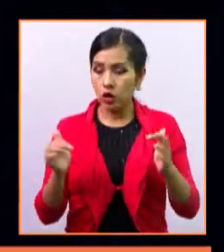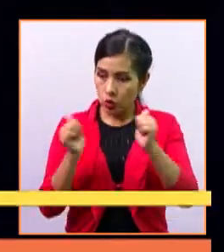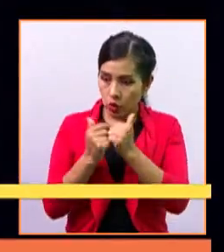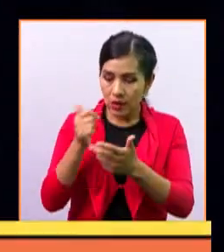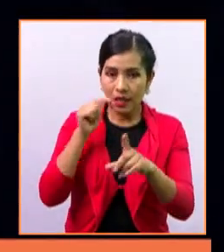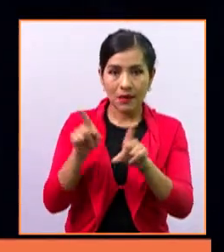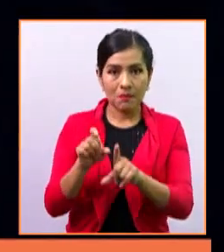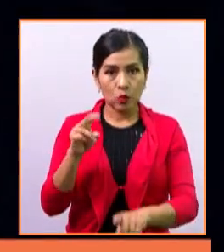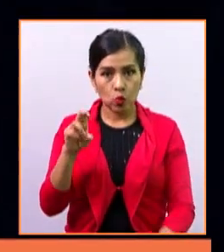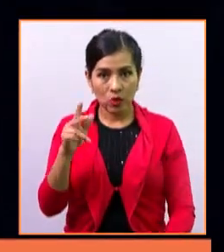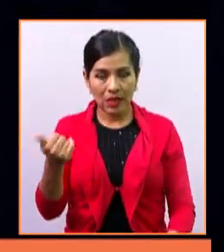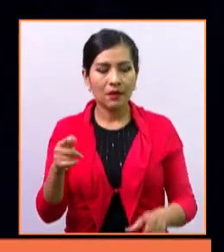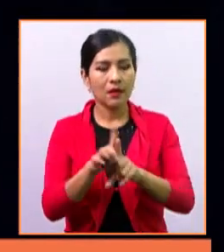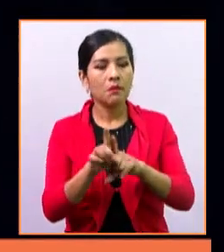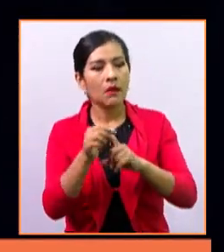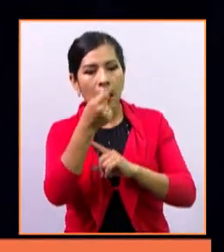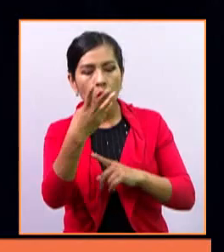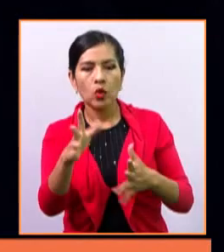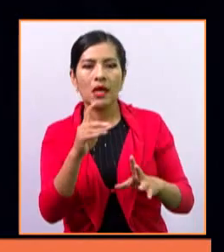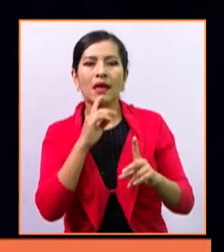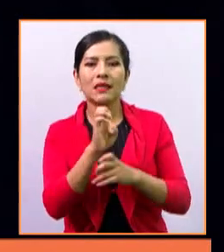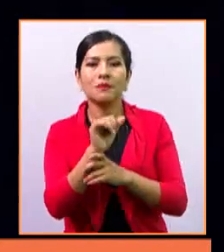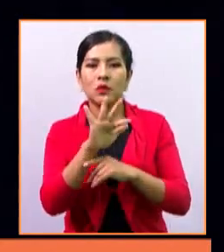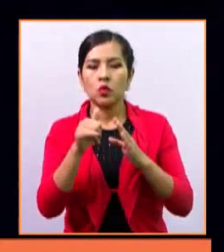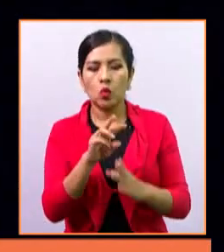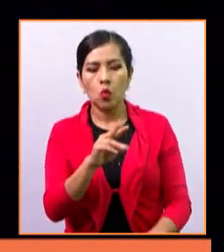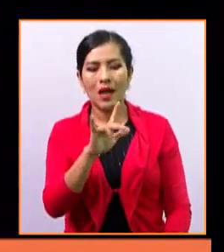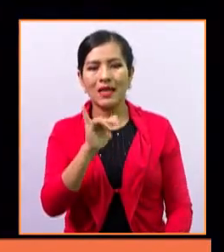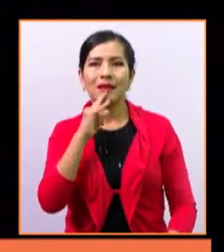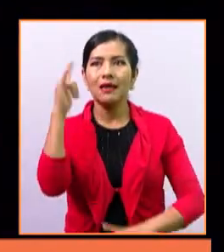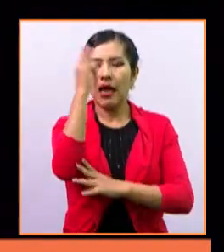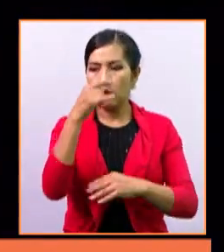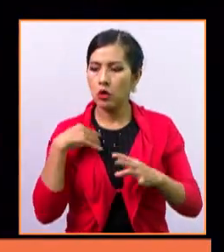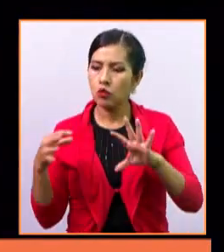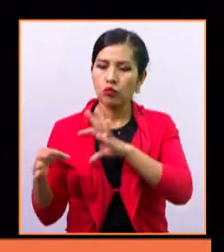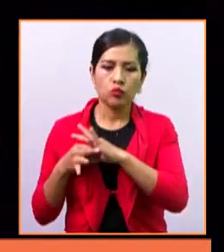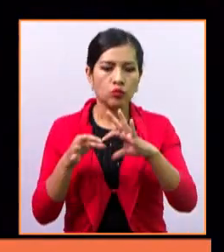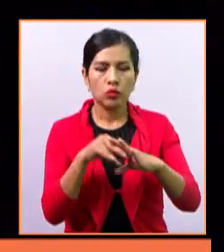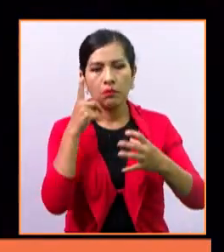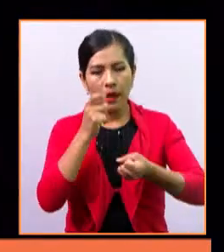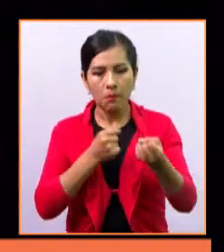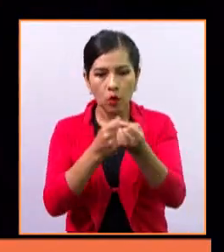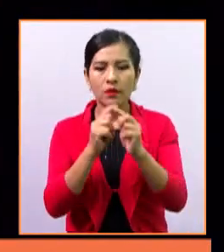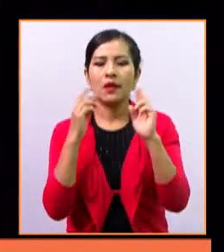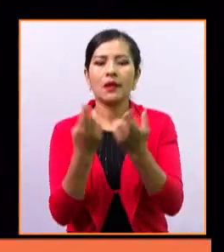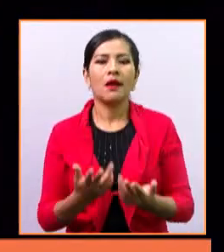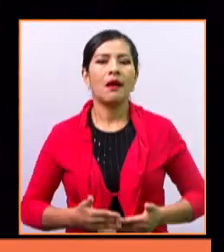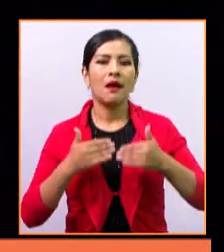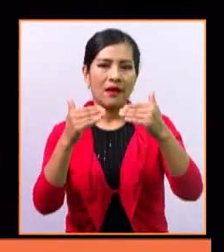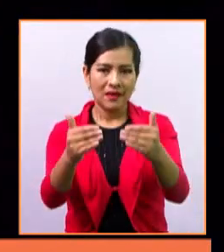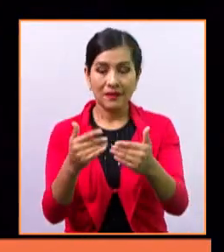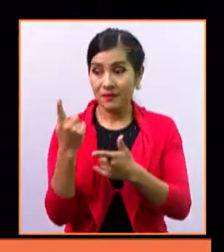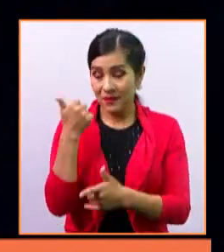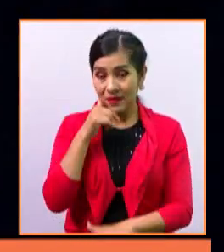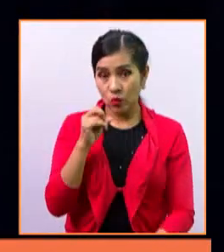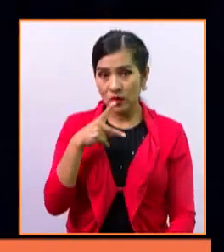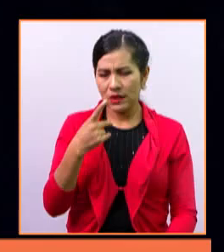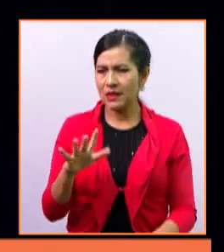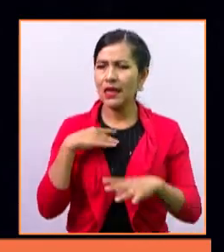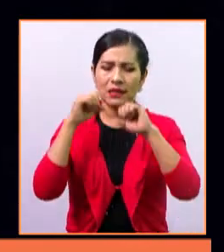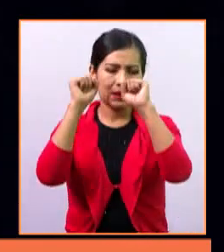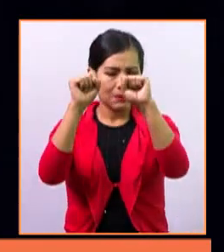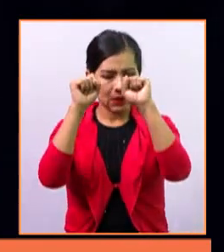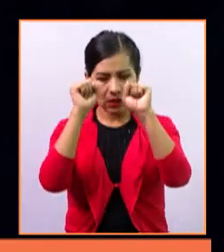Susana y también aliados con el espacio Waliki en la ciudad del Alto, ¿no? Ah, mira. Como decía la hermana Susana, hemos tenido que venir sábado tras